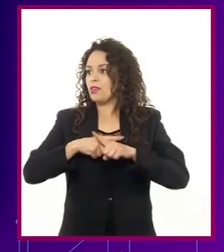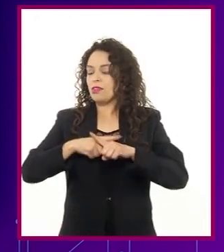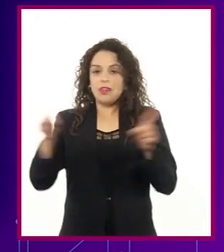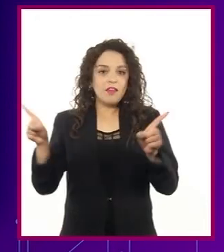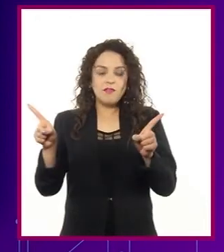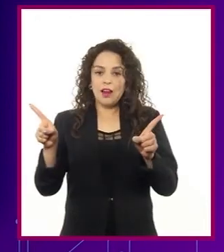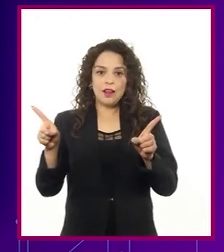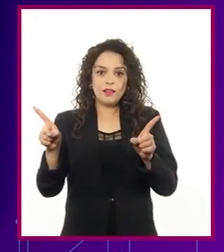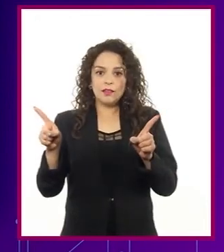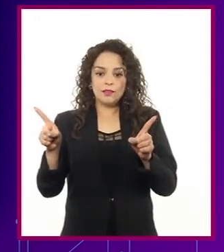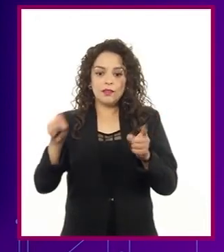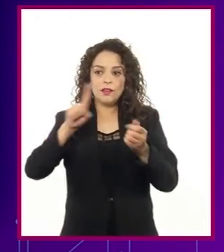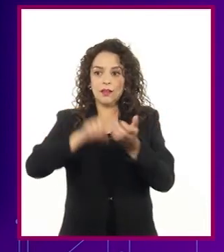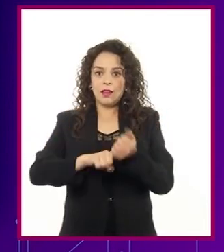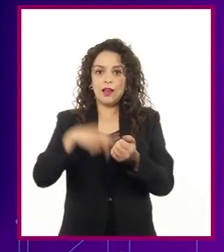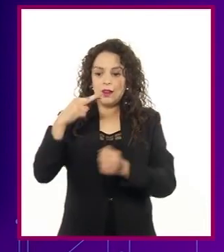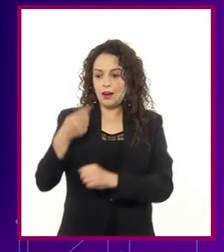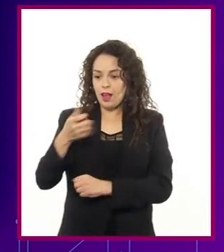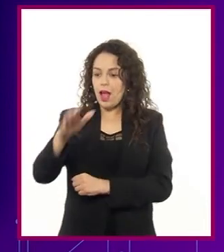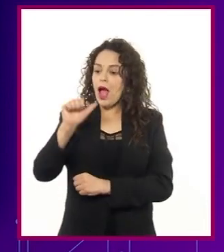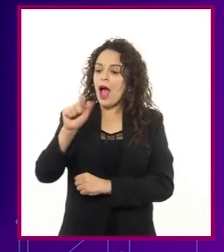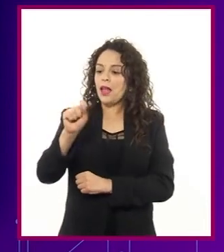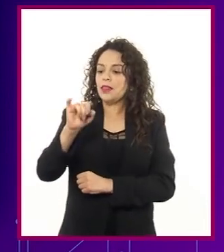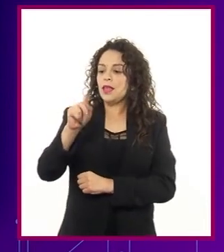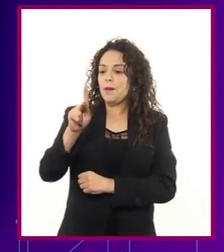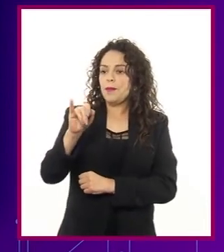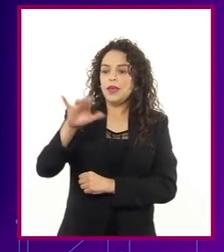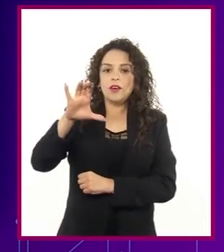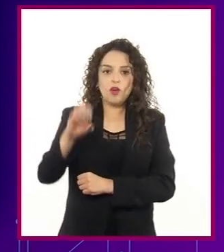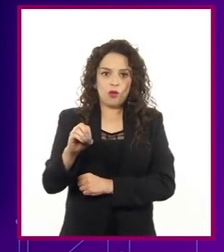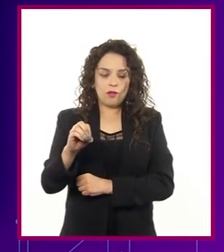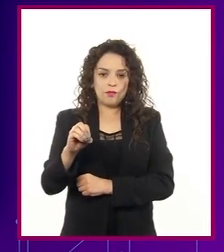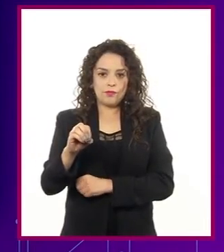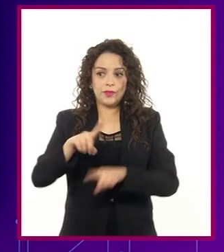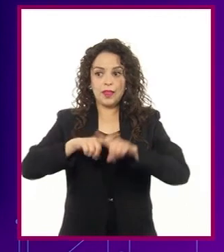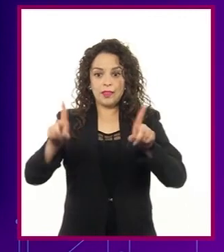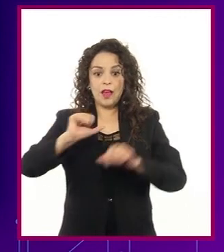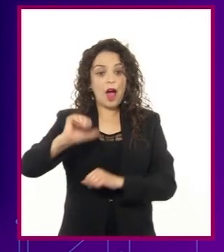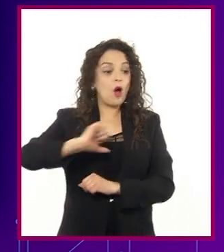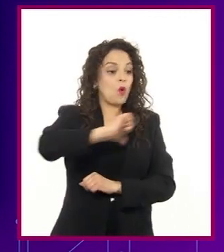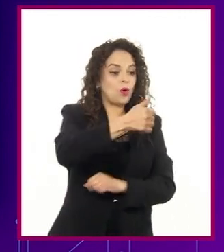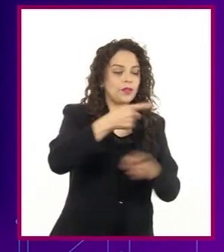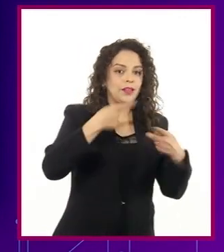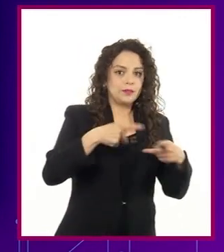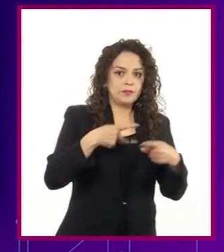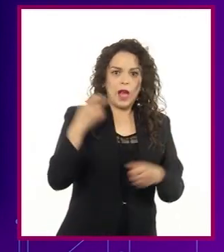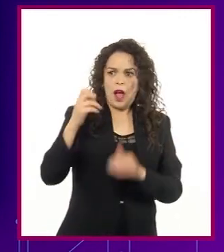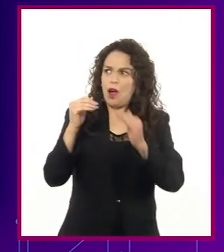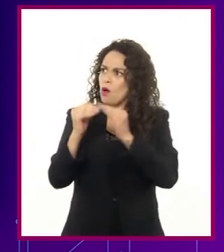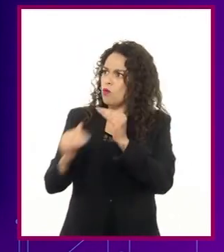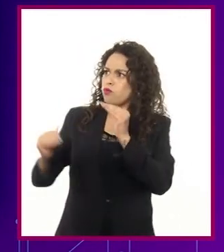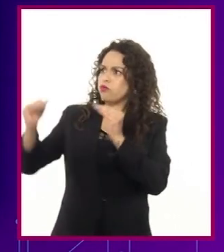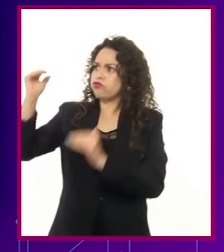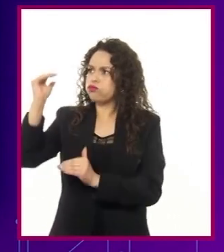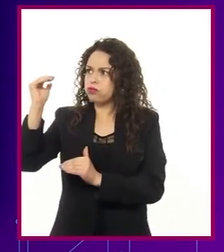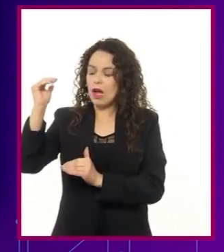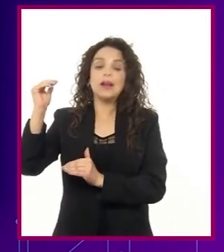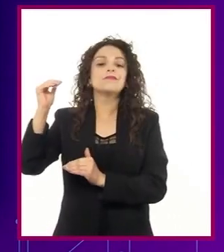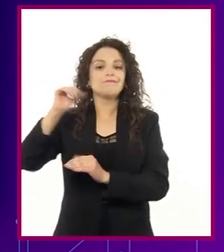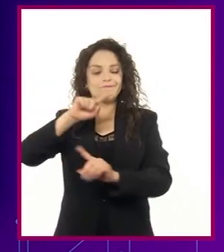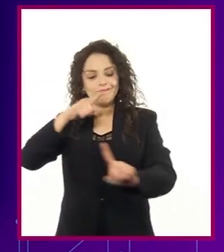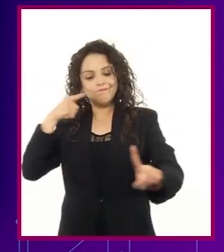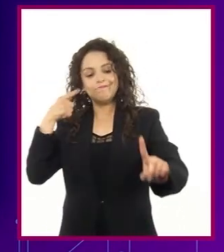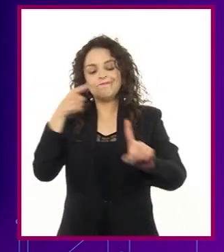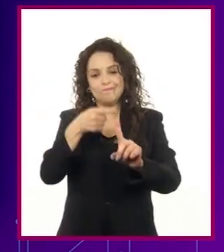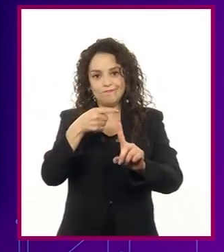diferentes a las edades de las otras personas. Estos valores extremos afectan directamente el valor